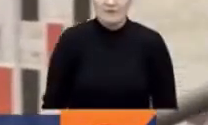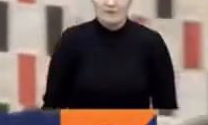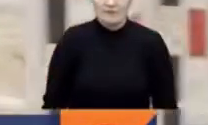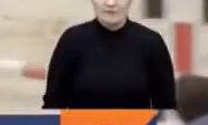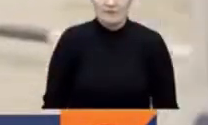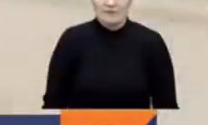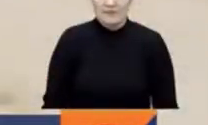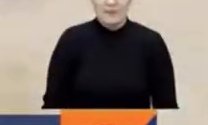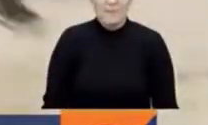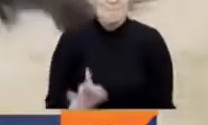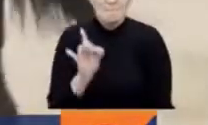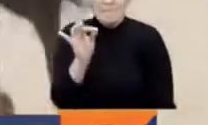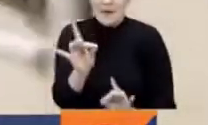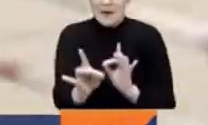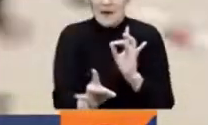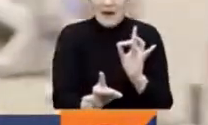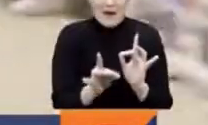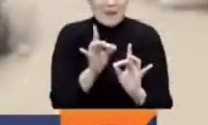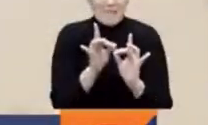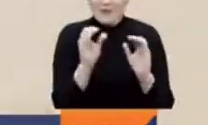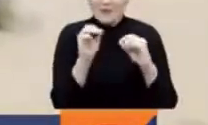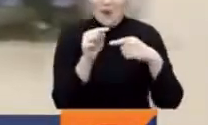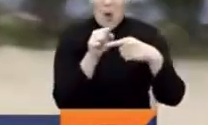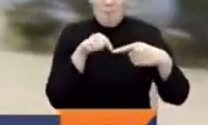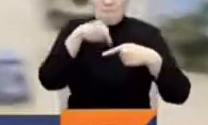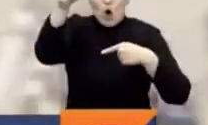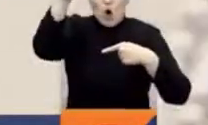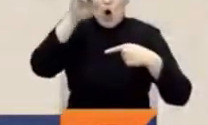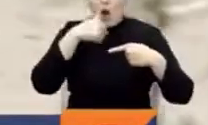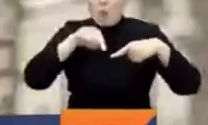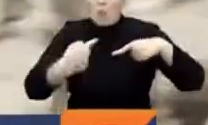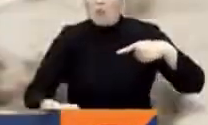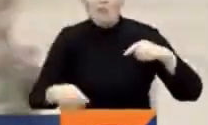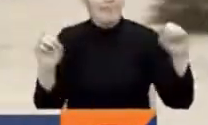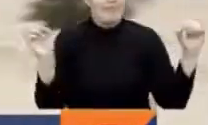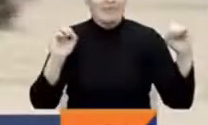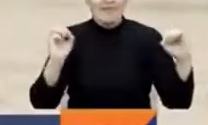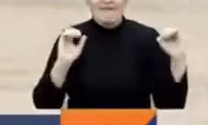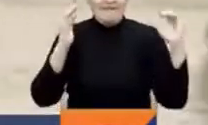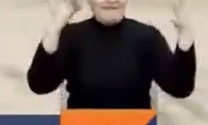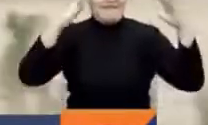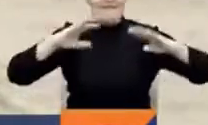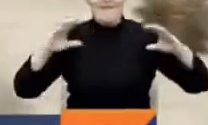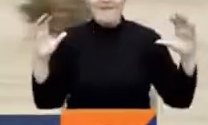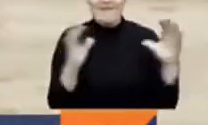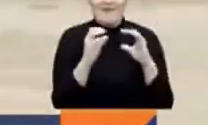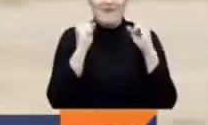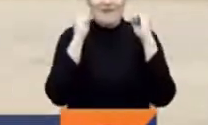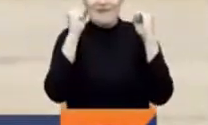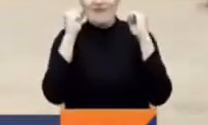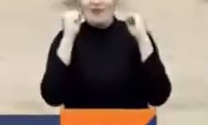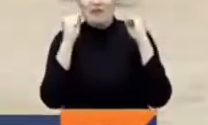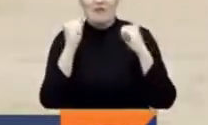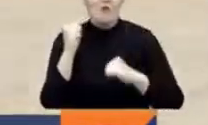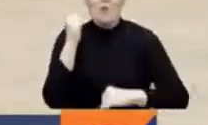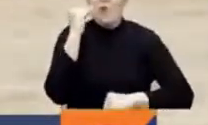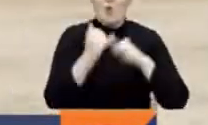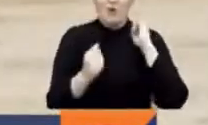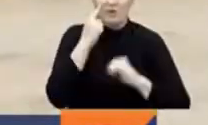Saltos perfectos, sin puntos negativos, fueron el motivo del festejo en las gradas de la Escuela de Caballería en la última prueba.